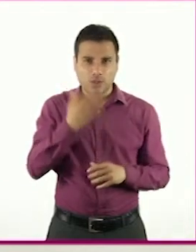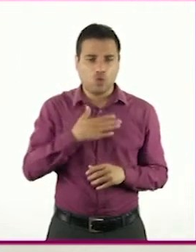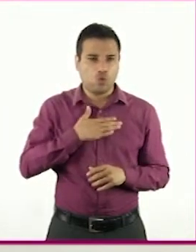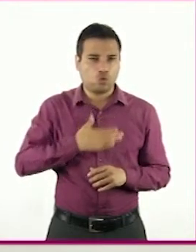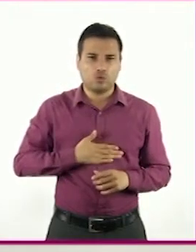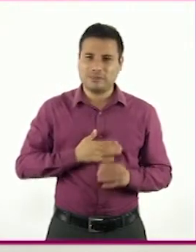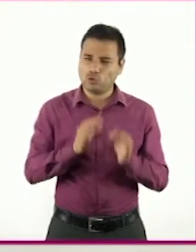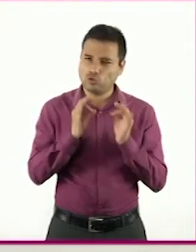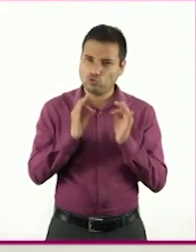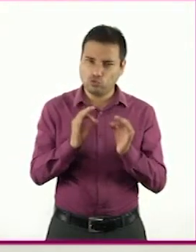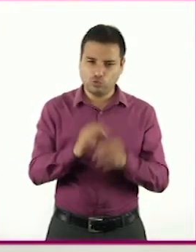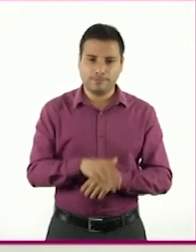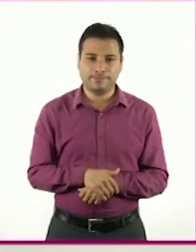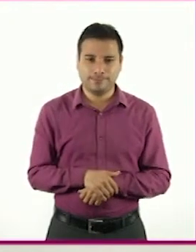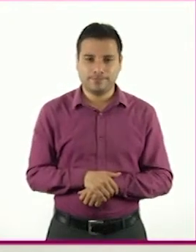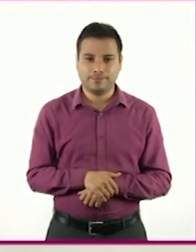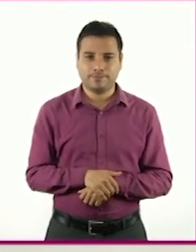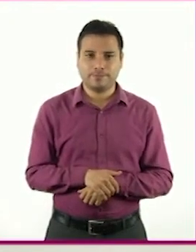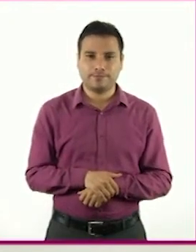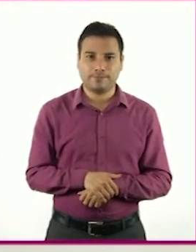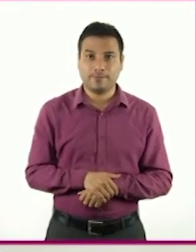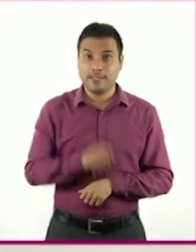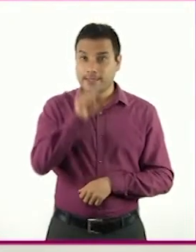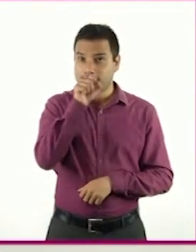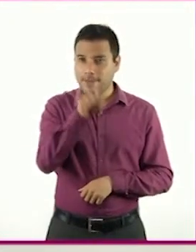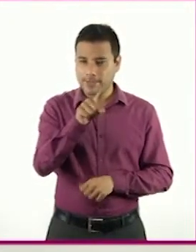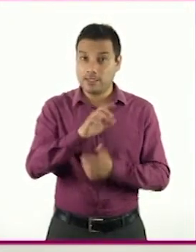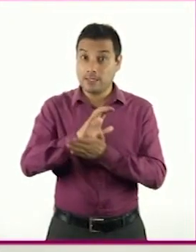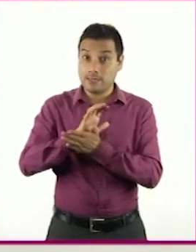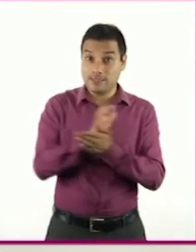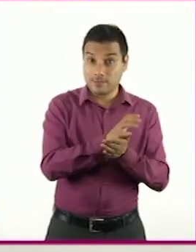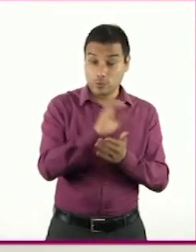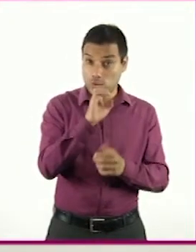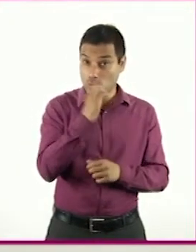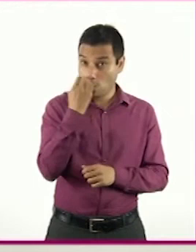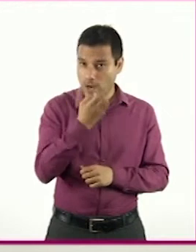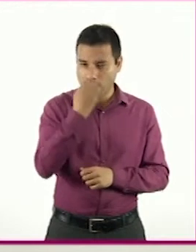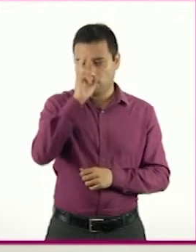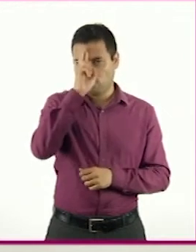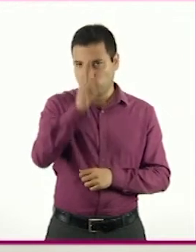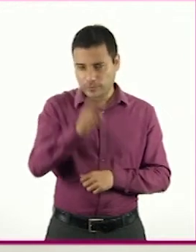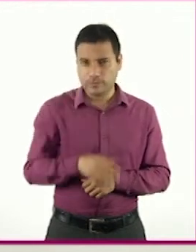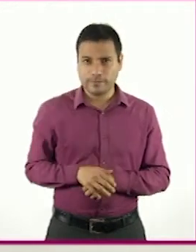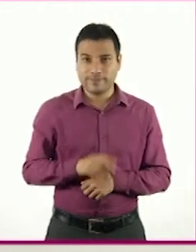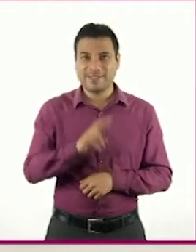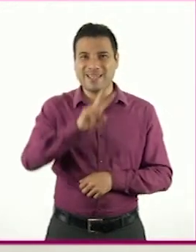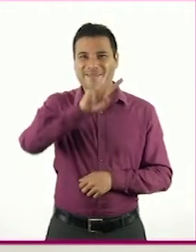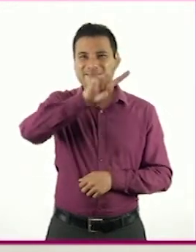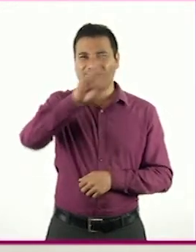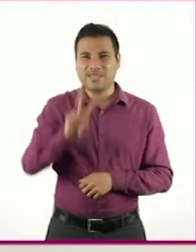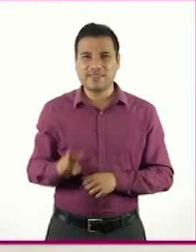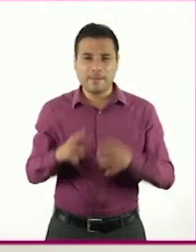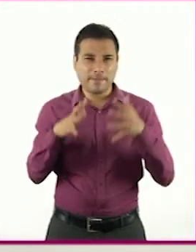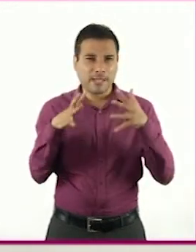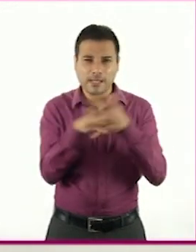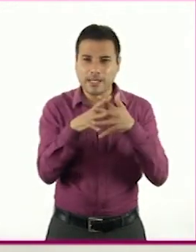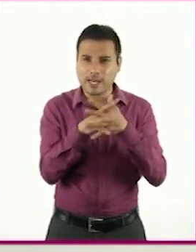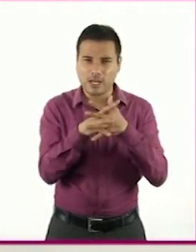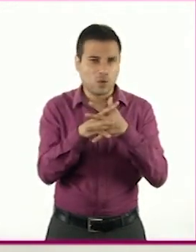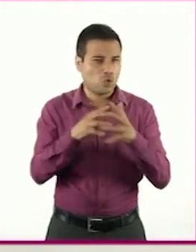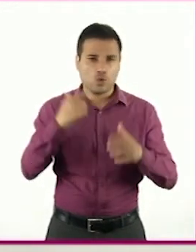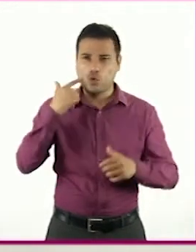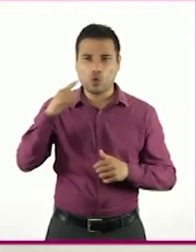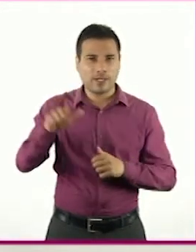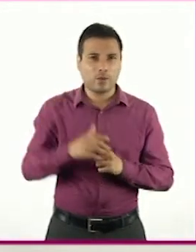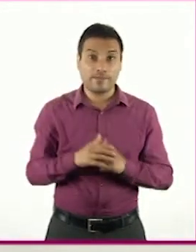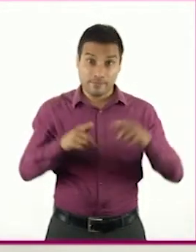social, la oposición a la discriminación en las escuelas y a la guerra de Vietnam, a la cual muchos mexicanos